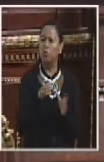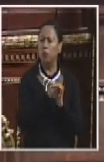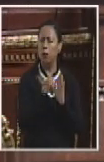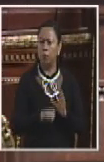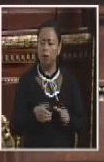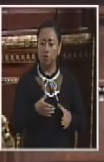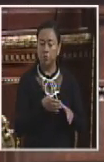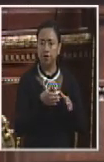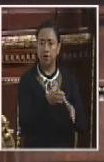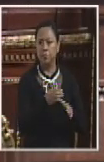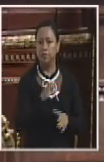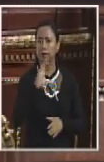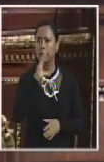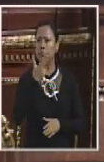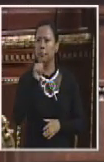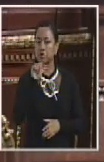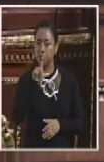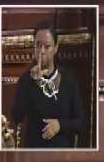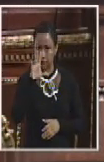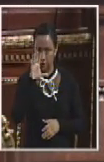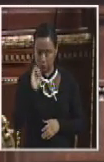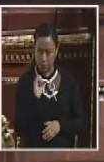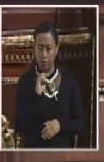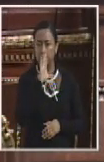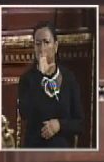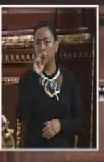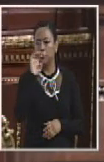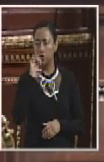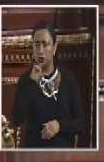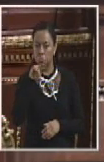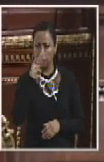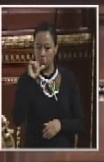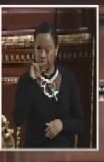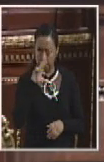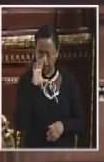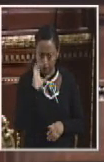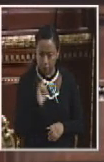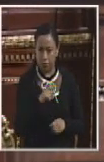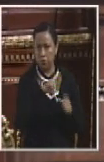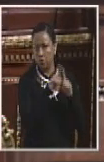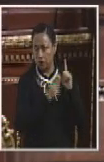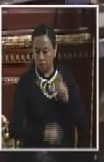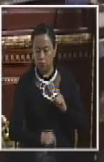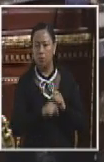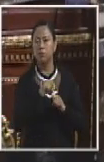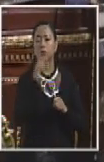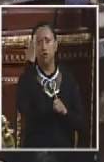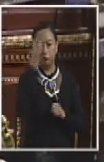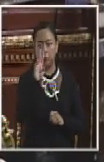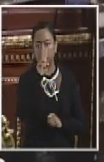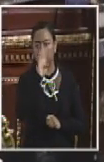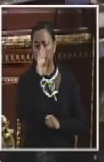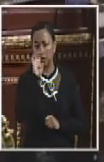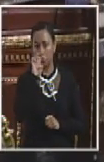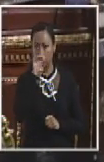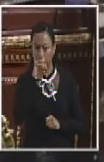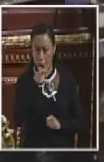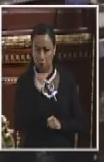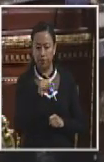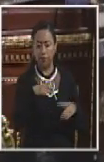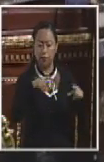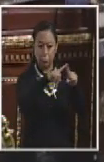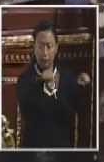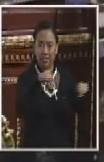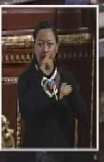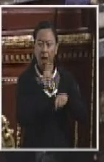Chalco, de Cuemanco, Canal Nacional, o de ríos como el Magdalena, San Buenaventura y Los Remedios, lagos como el del Bosque de Aragón, lagunas